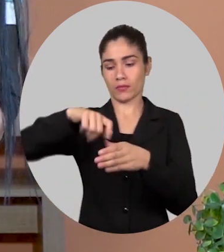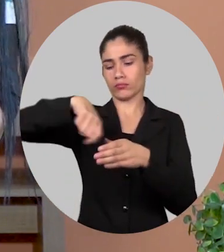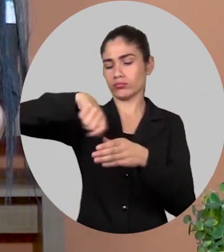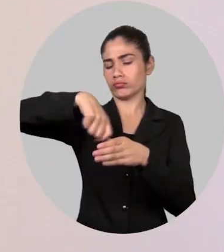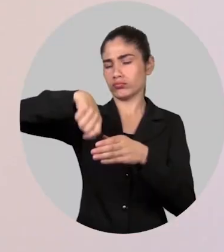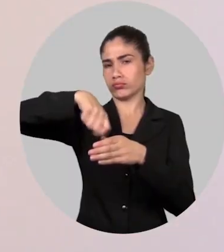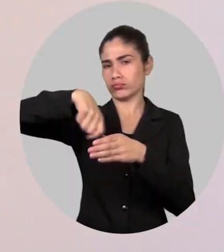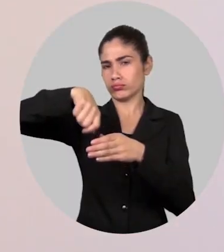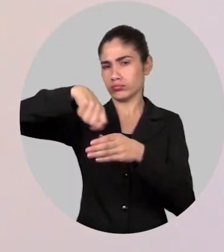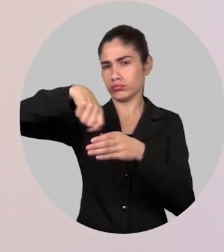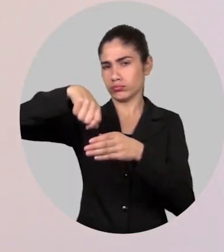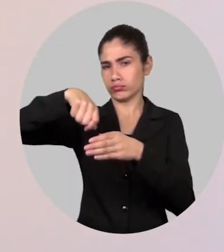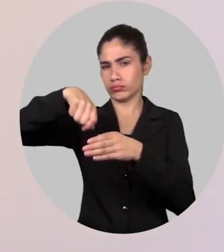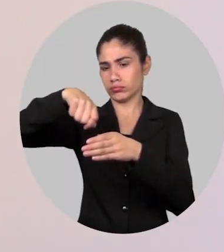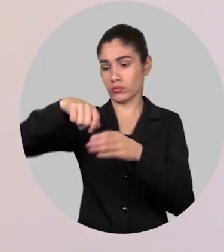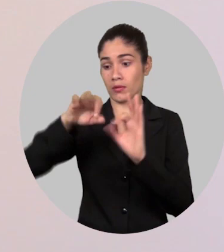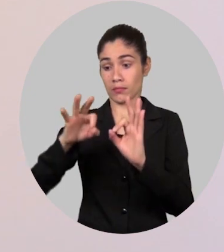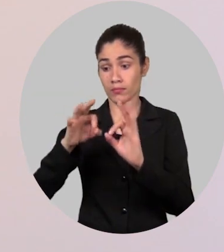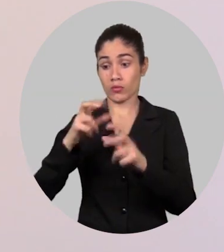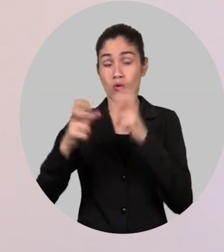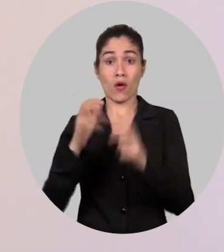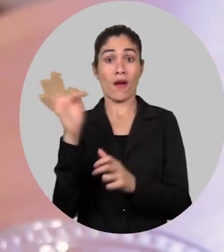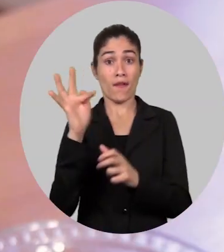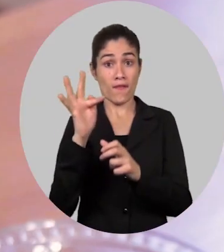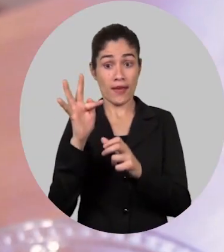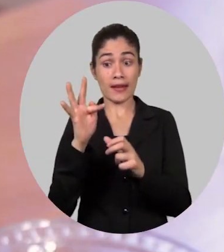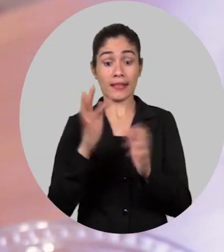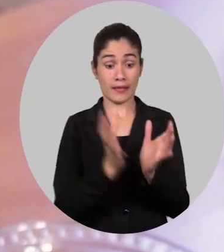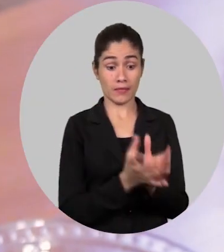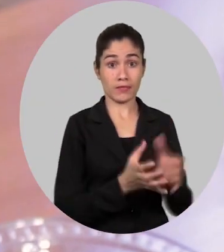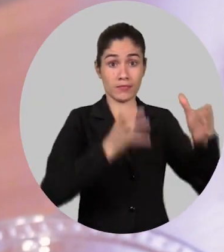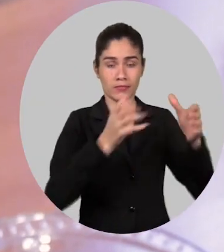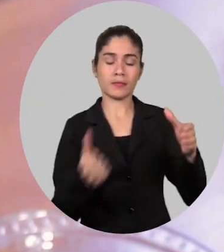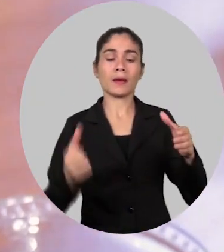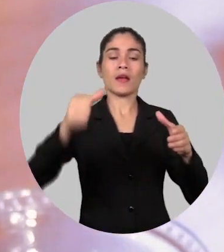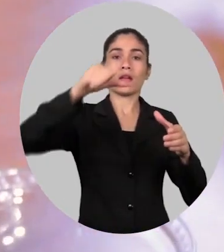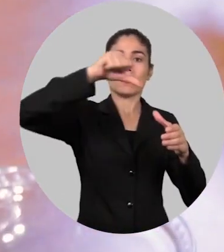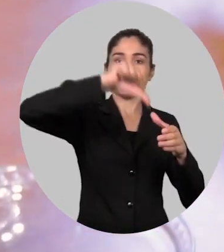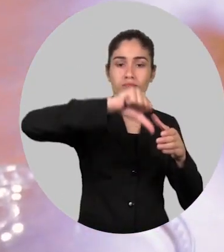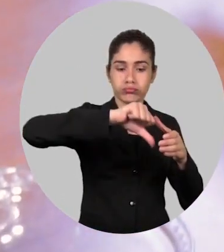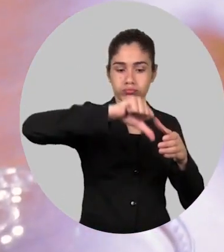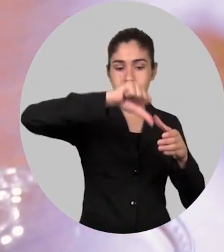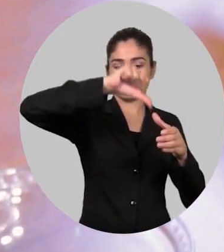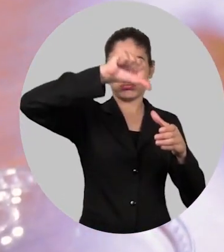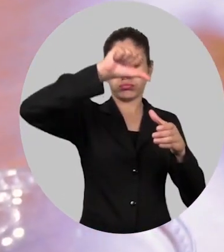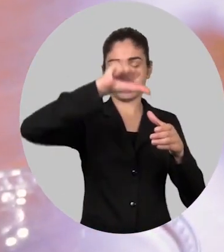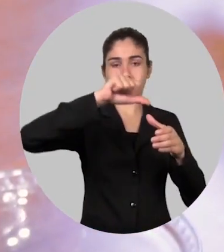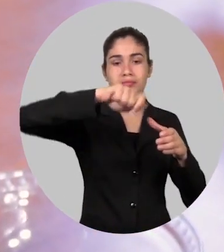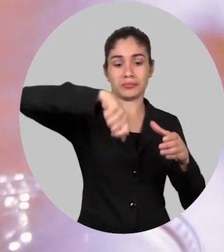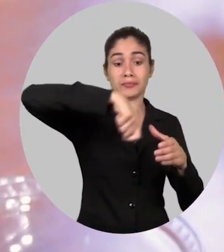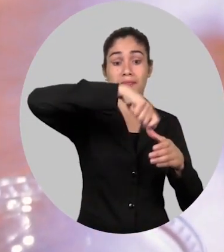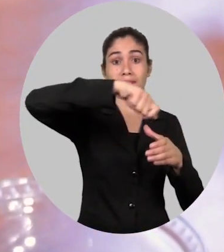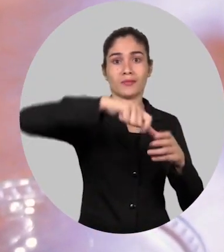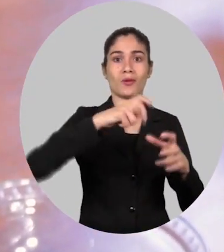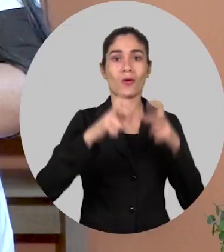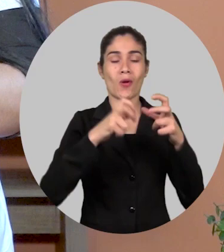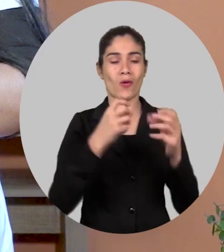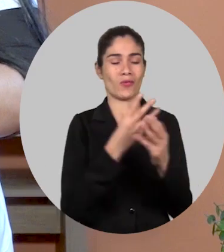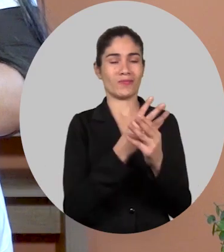mezclamos bien y agregamos a nuestro producto el color que nos gusta. Siempre es recomendable que no sea muy fuerte el